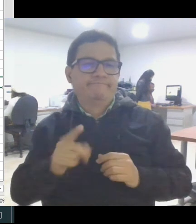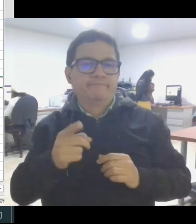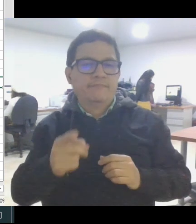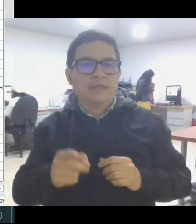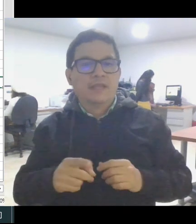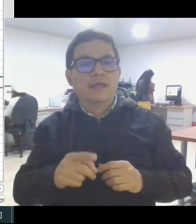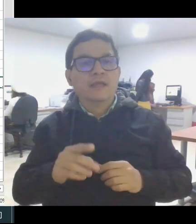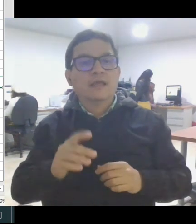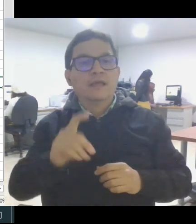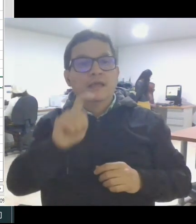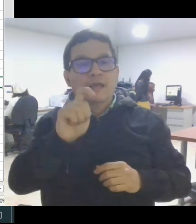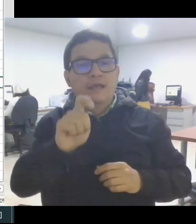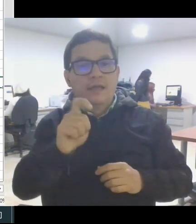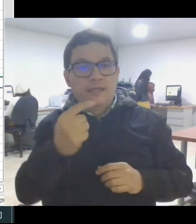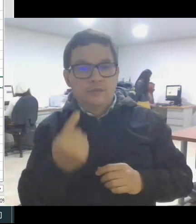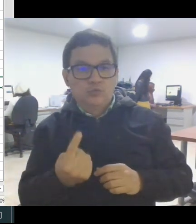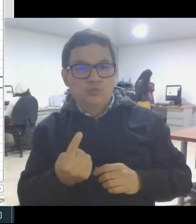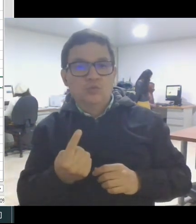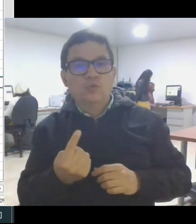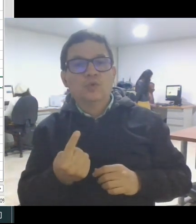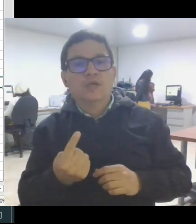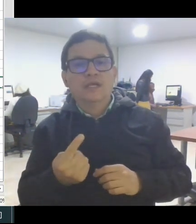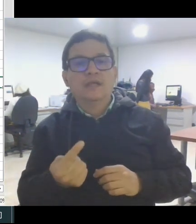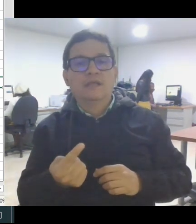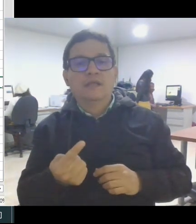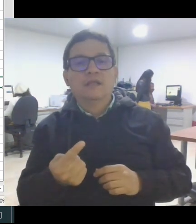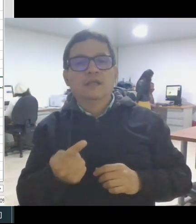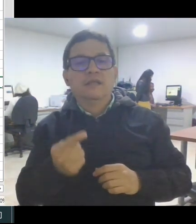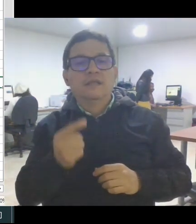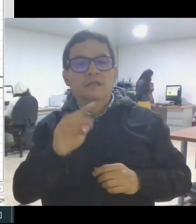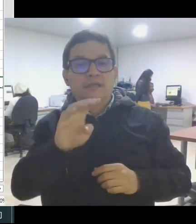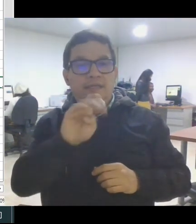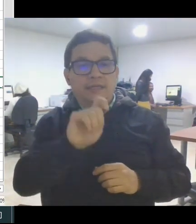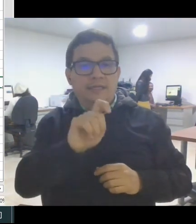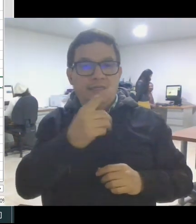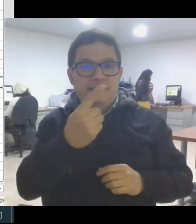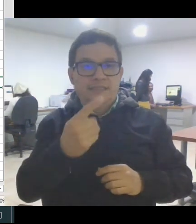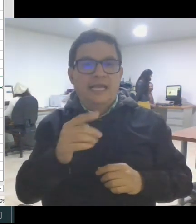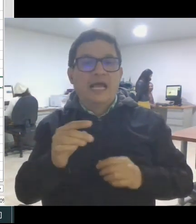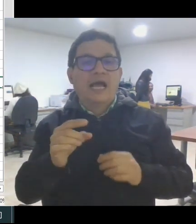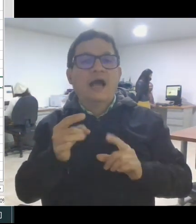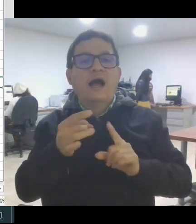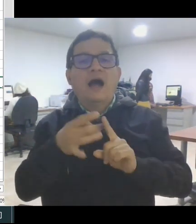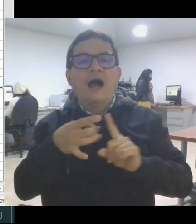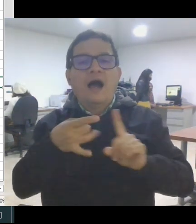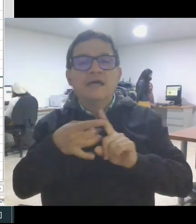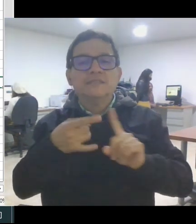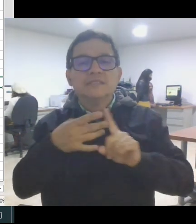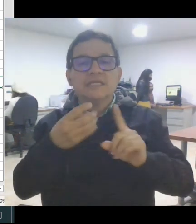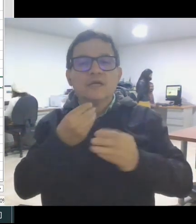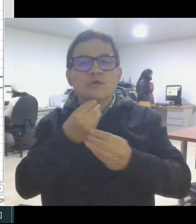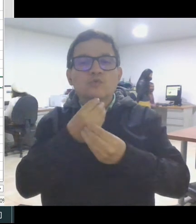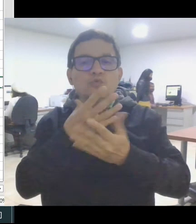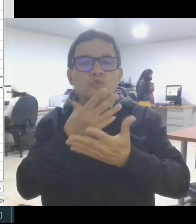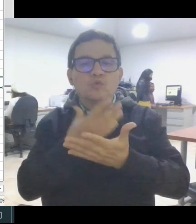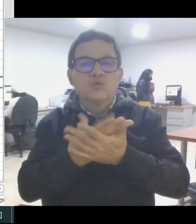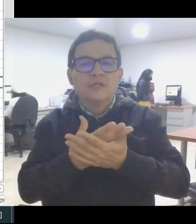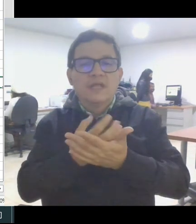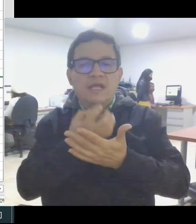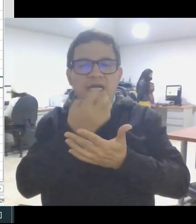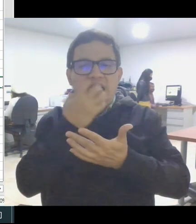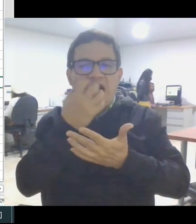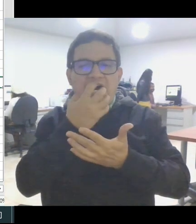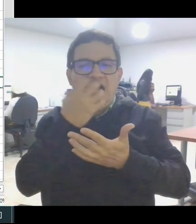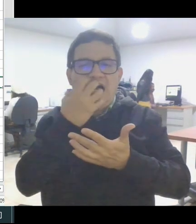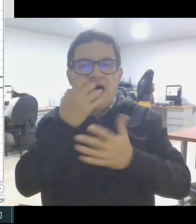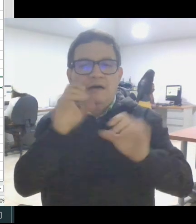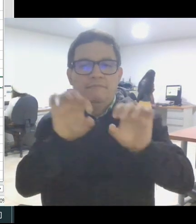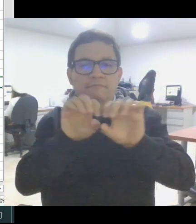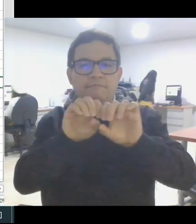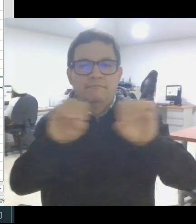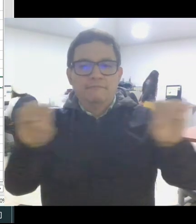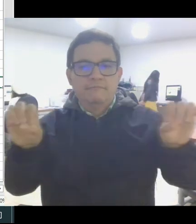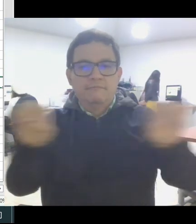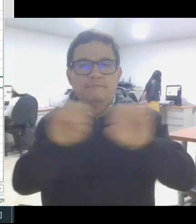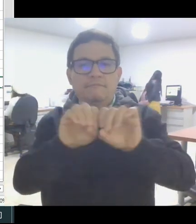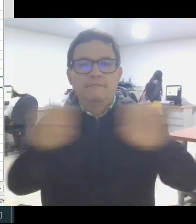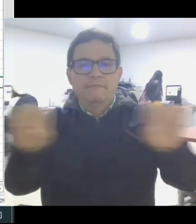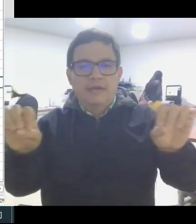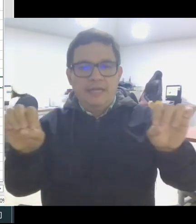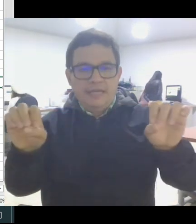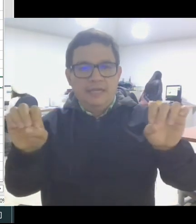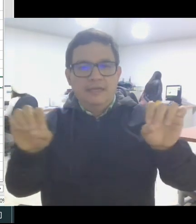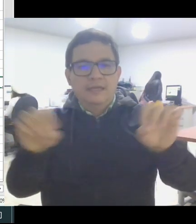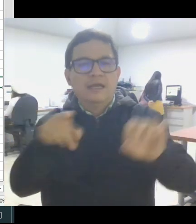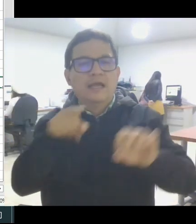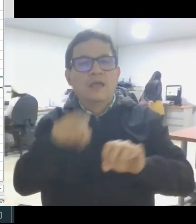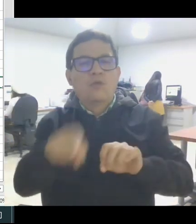variable x1, es decir, la del acero estructural al carbón por barras o para barras, es